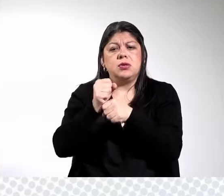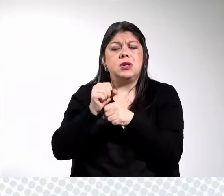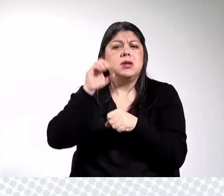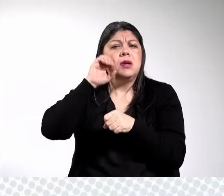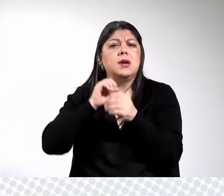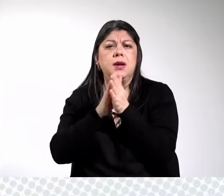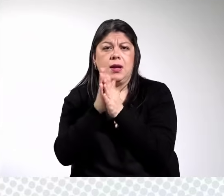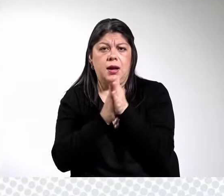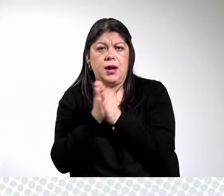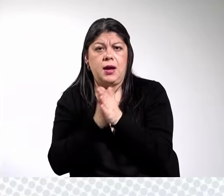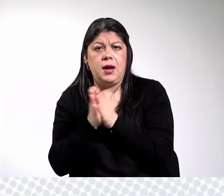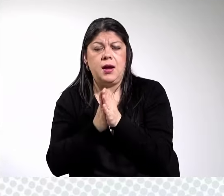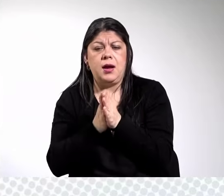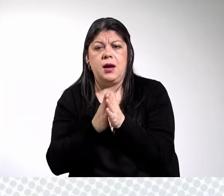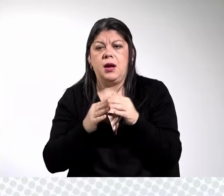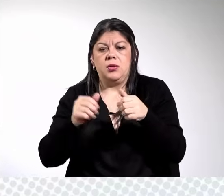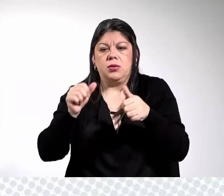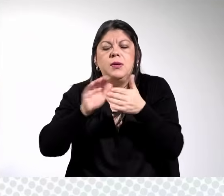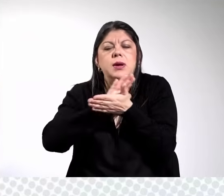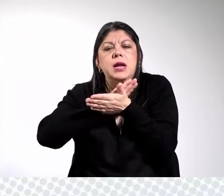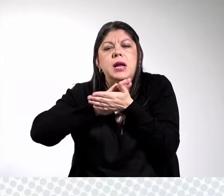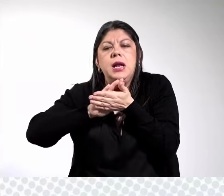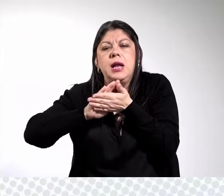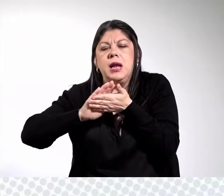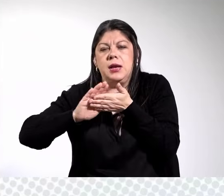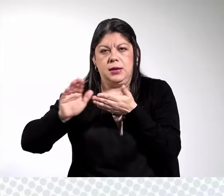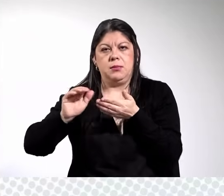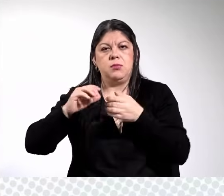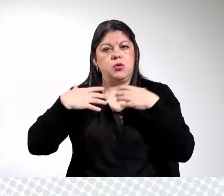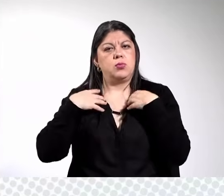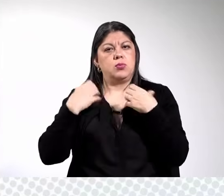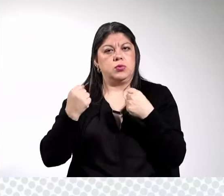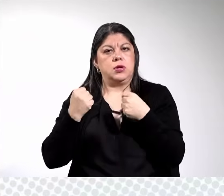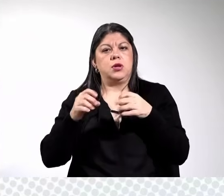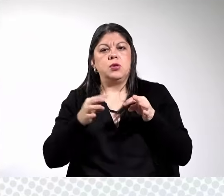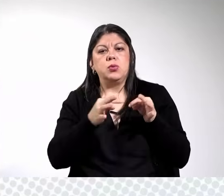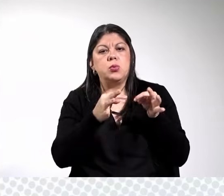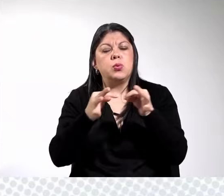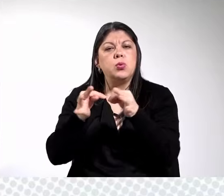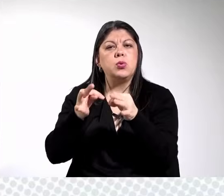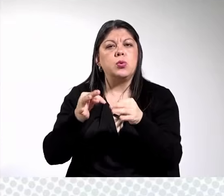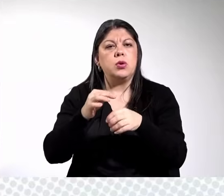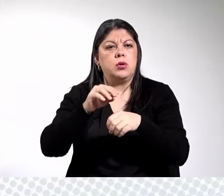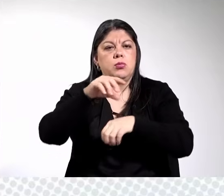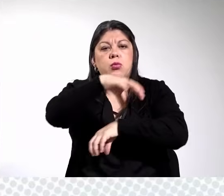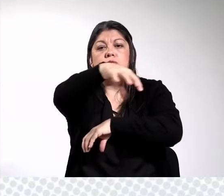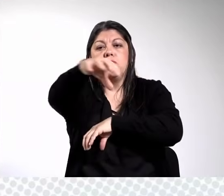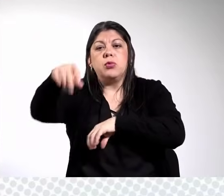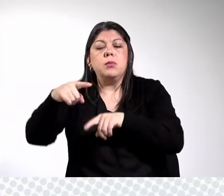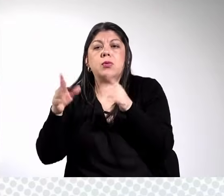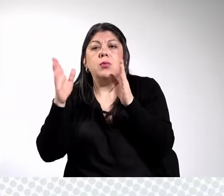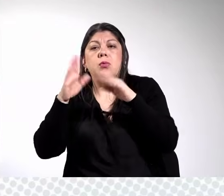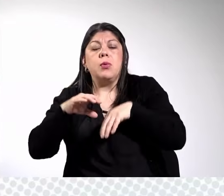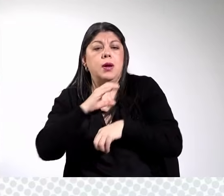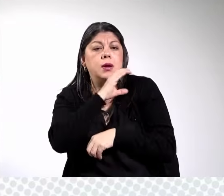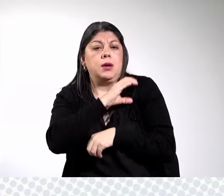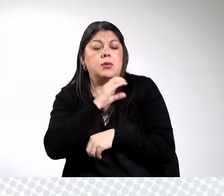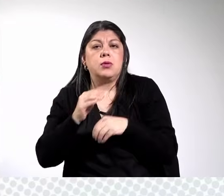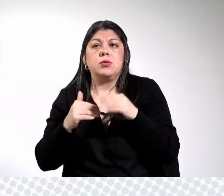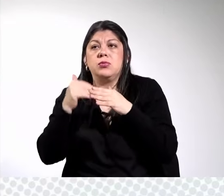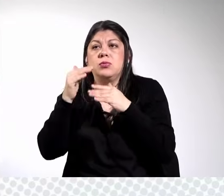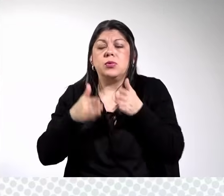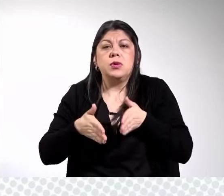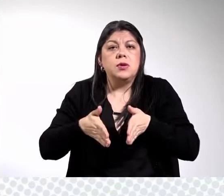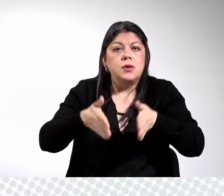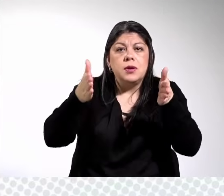cacao fuera de químicos, con toda la artesanía, hacen turismo rural, pero no tienen ni las condiciones de infraestructura, ni